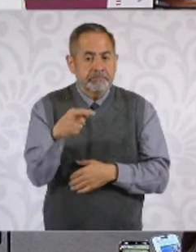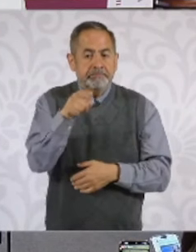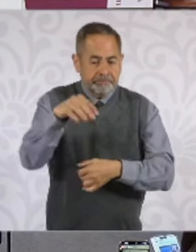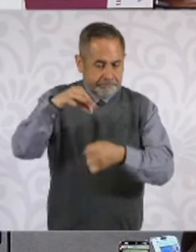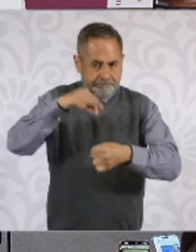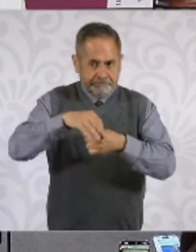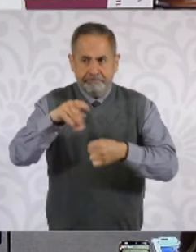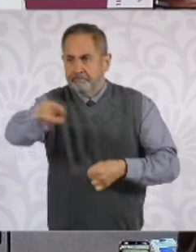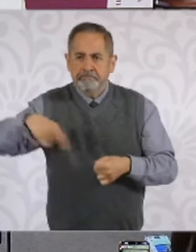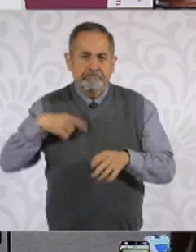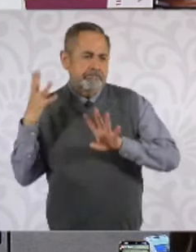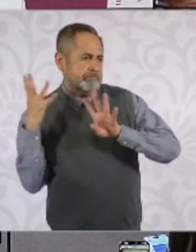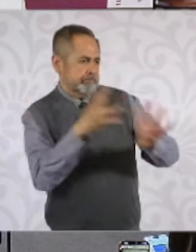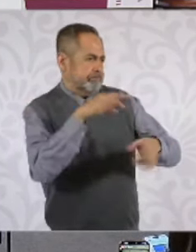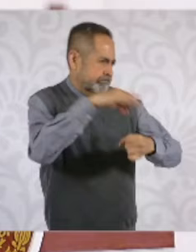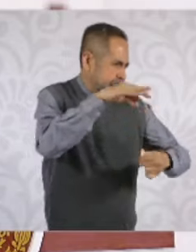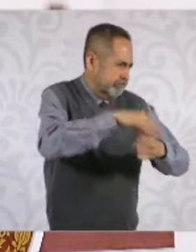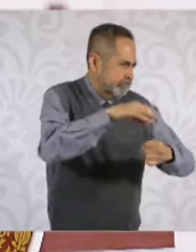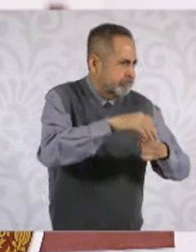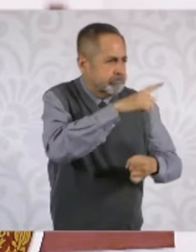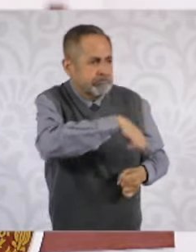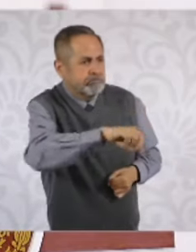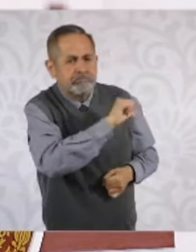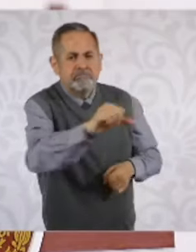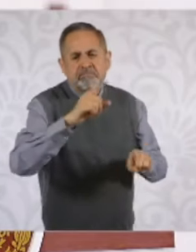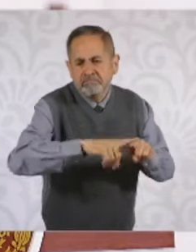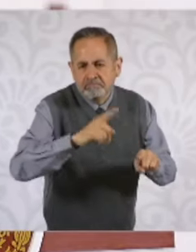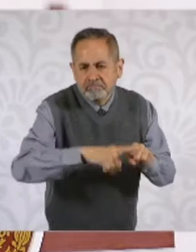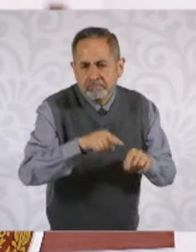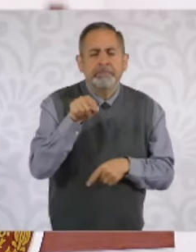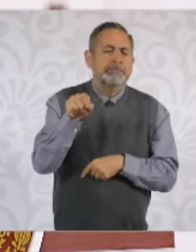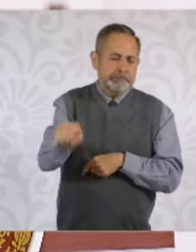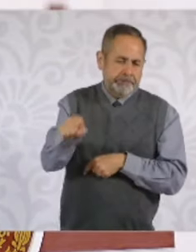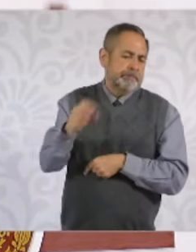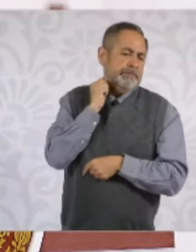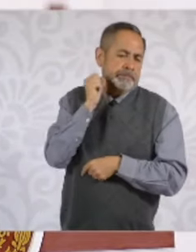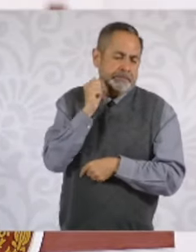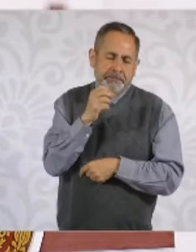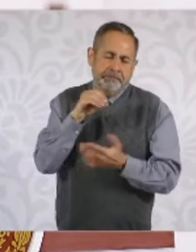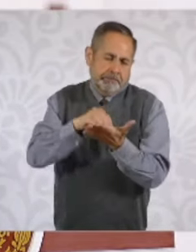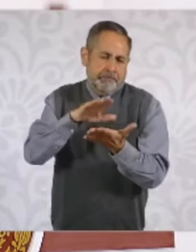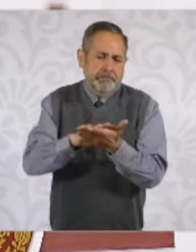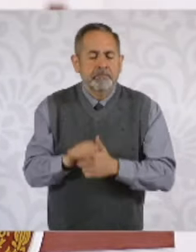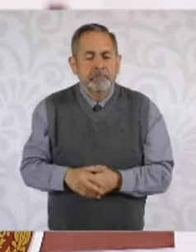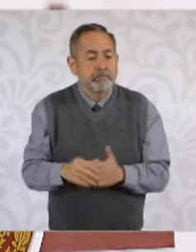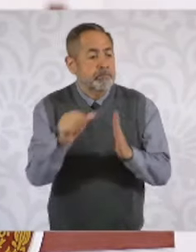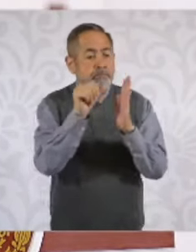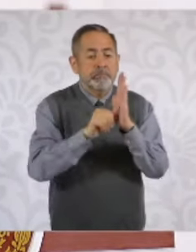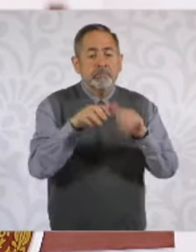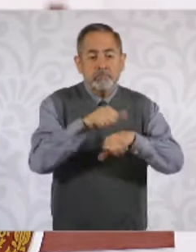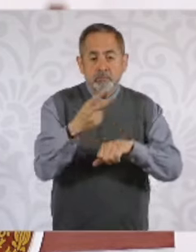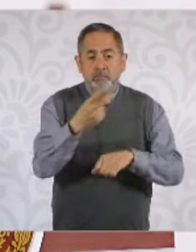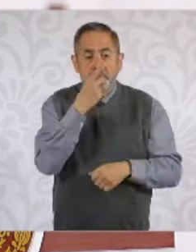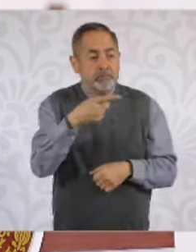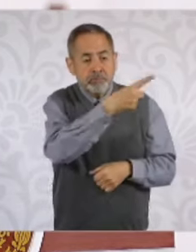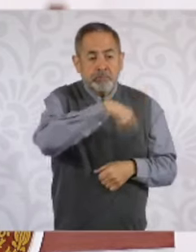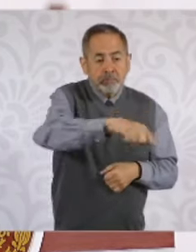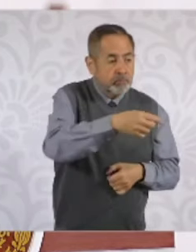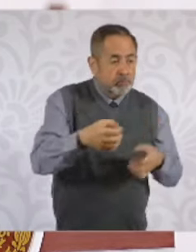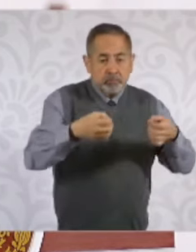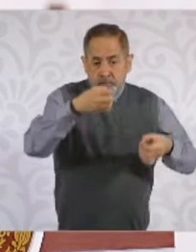2025. ¿Qué dice el artículo segundo transitorio de la ley? Para el caso de magistradas y magistrados